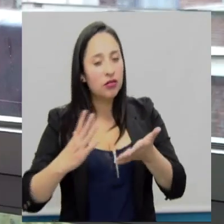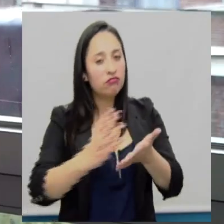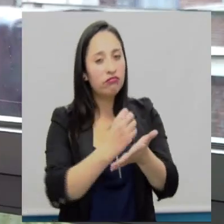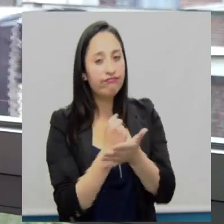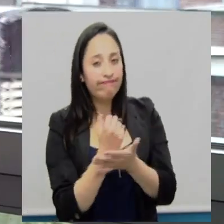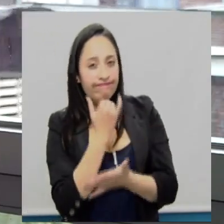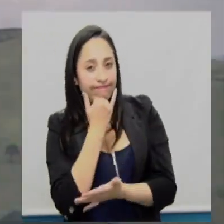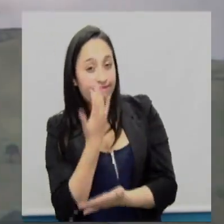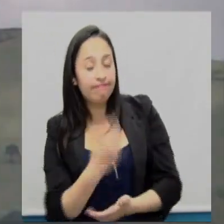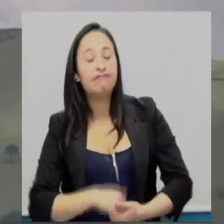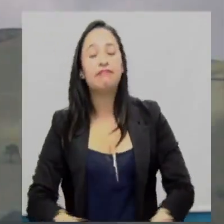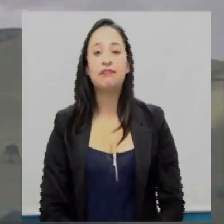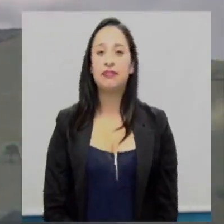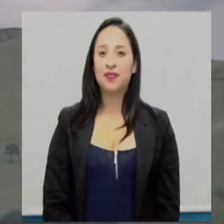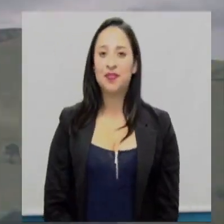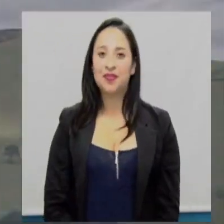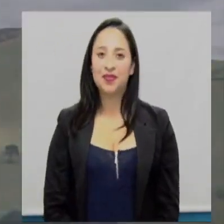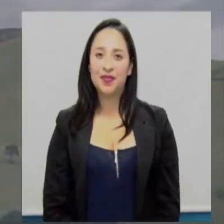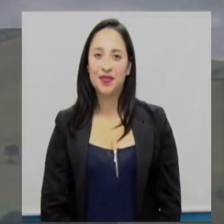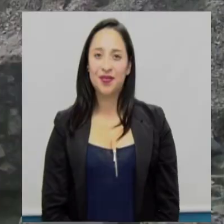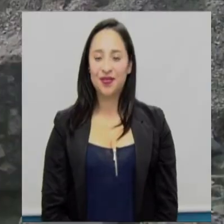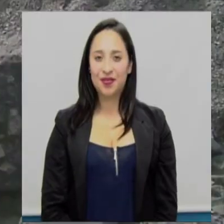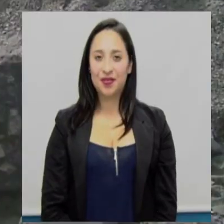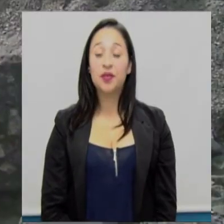estos dineros.